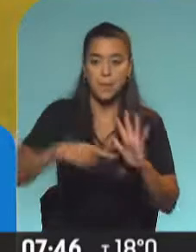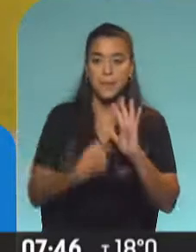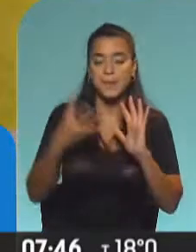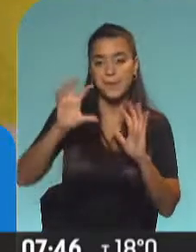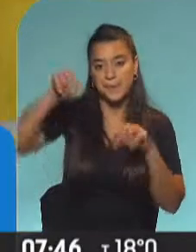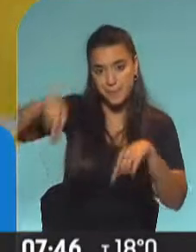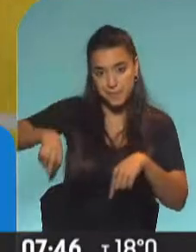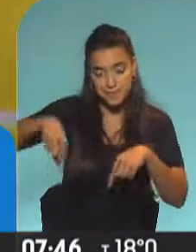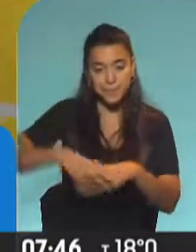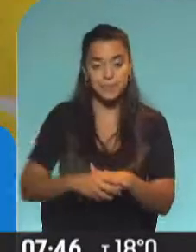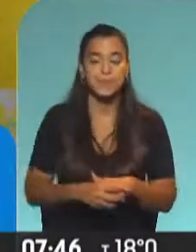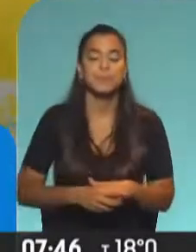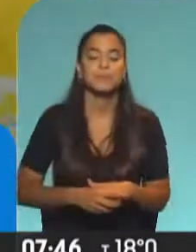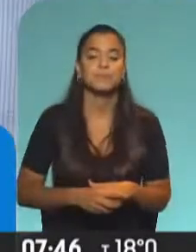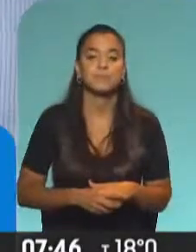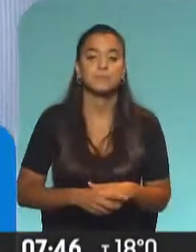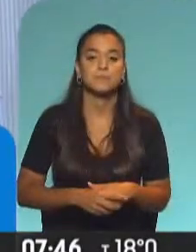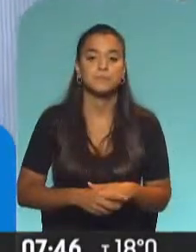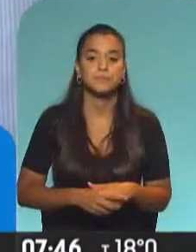dio, se está dando